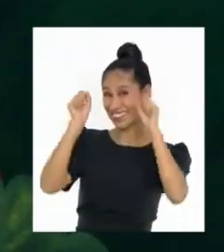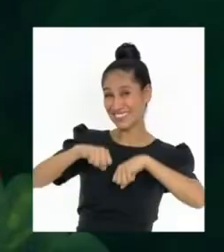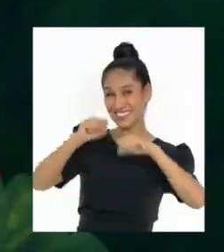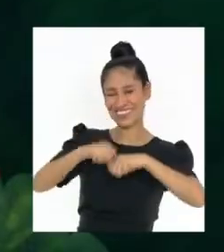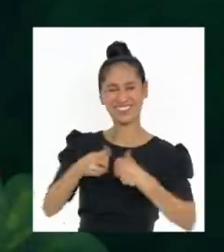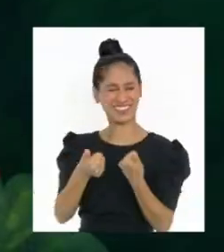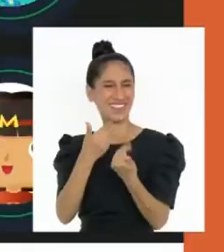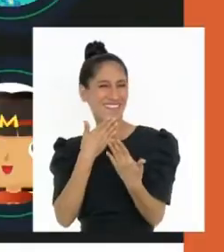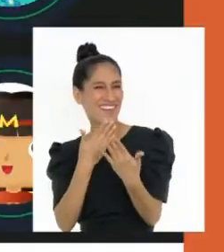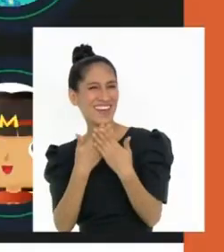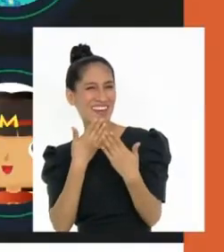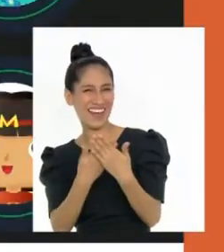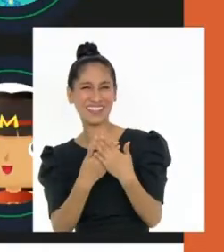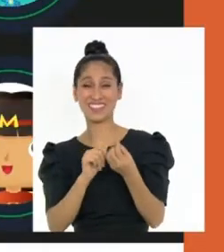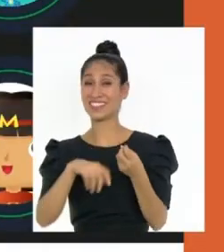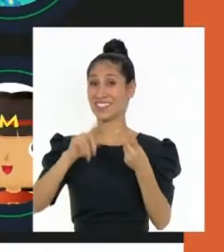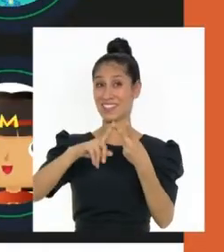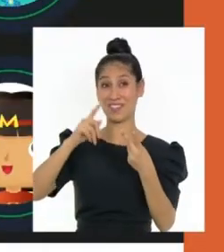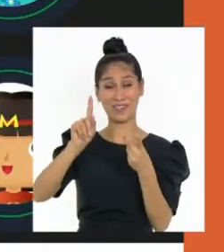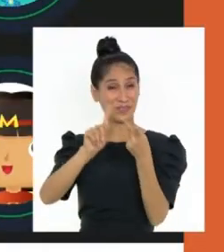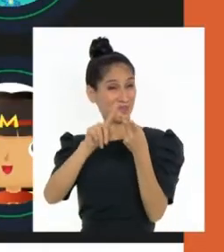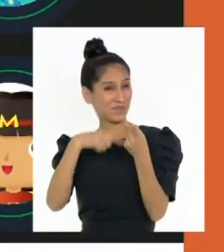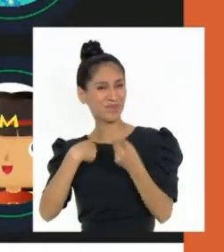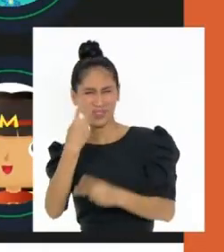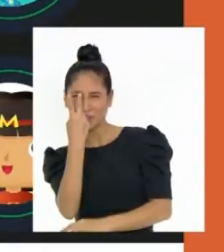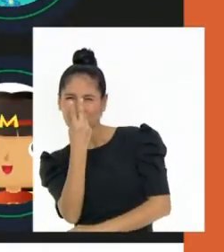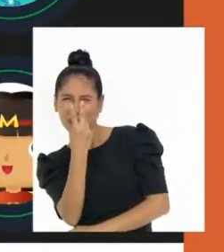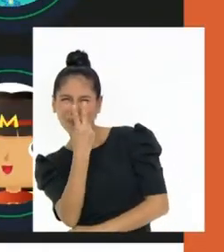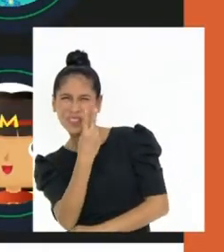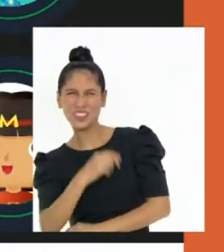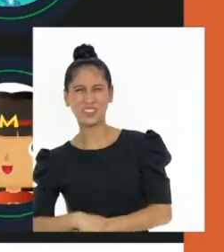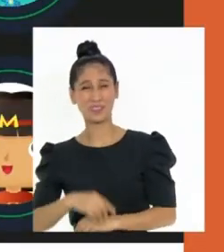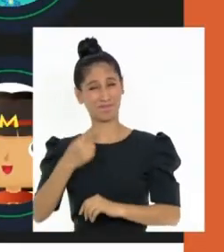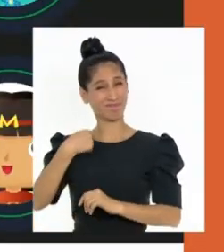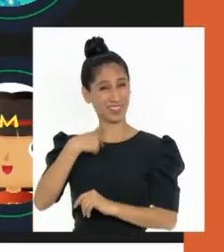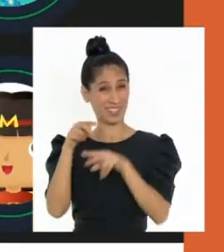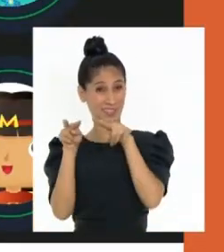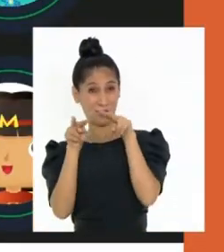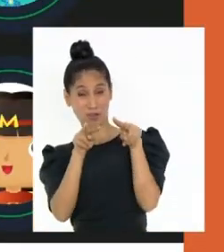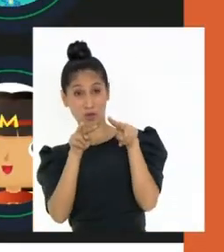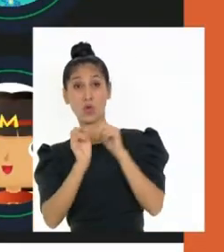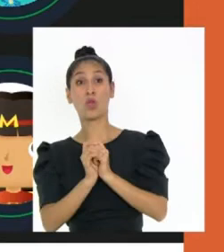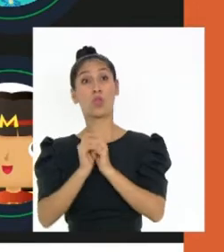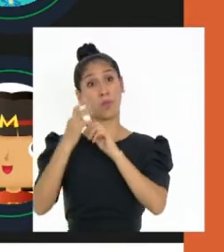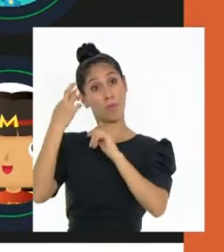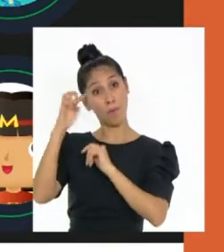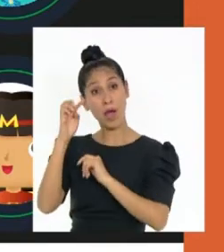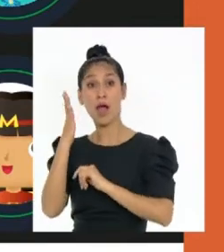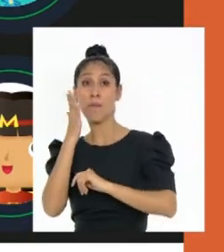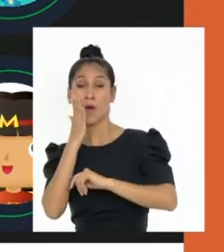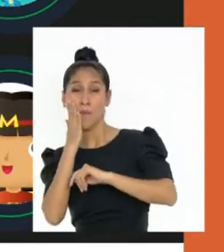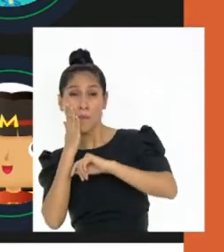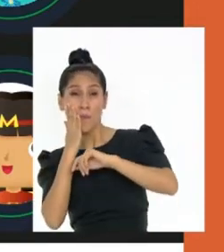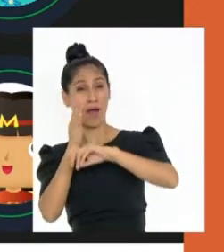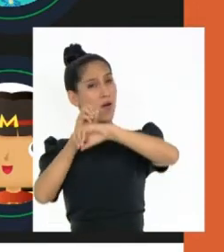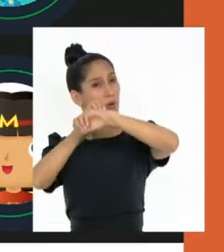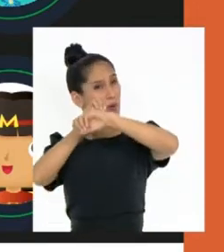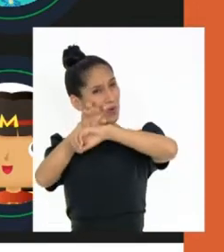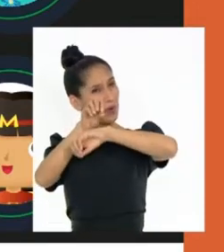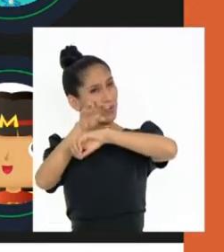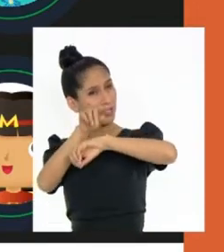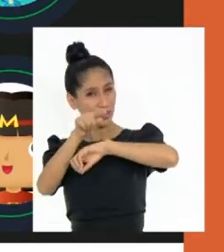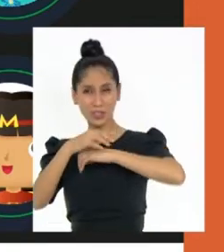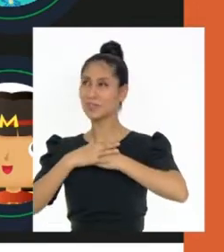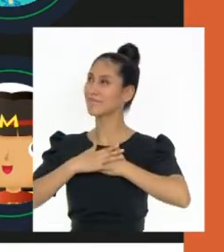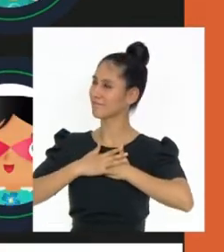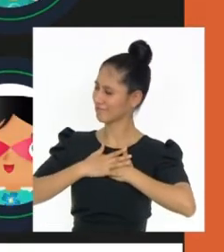por el ejemplo, Yari. Me acabo de dar cuenta que dando una recomendación de manera adecuada, seremos escuchados y apreciarán